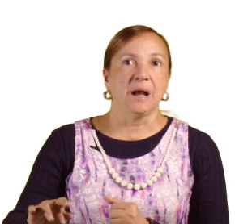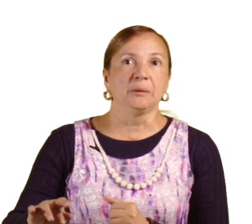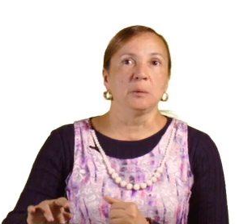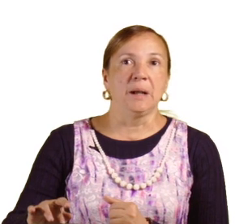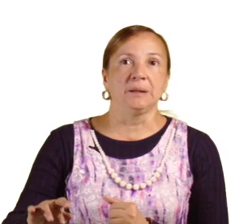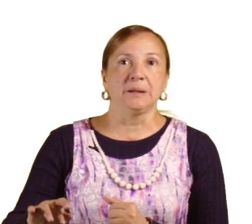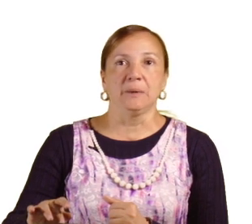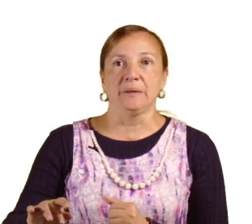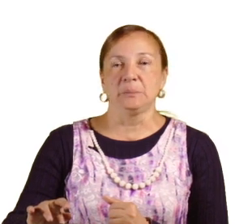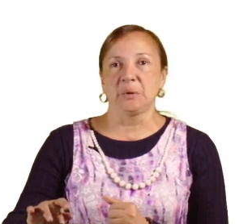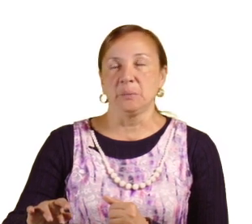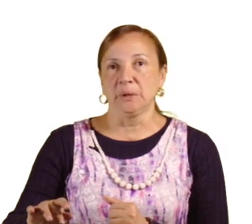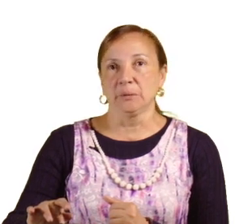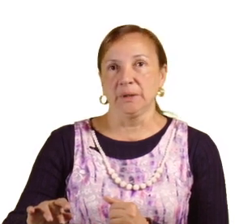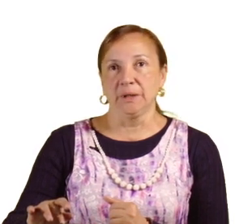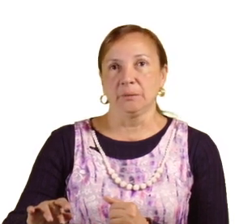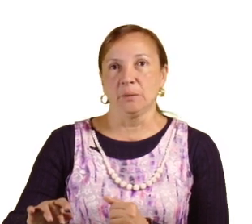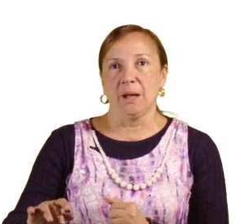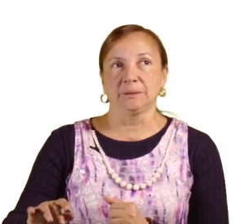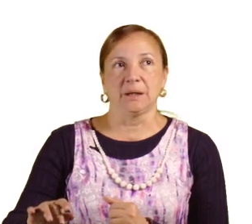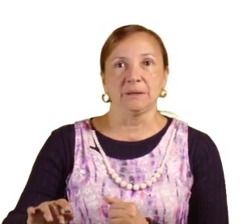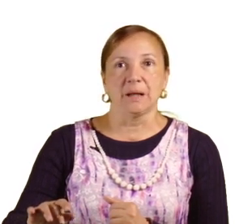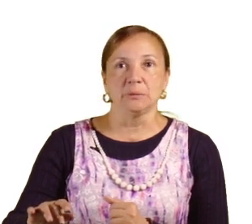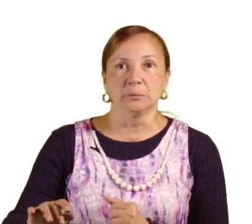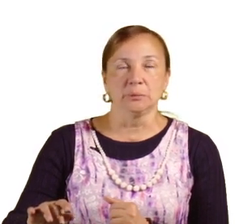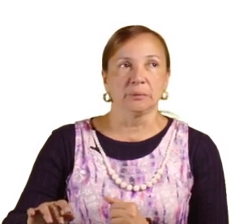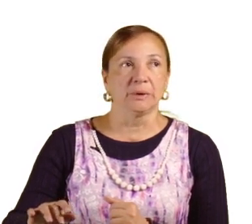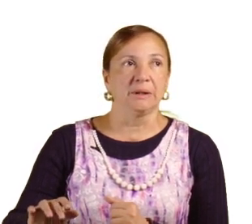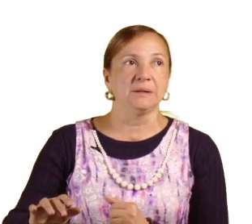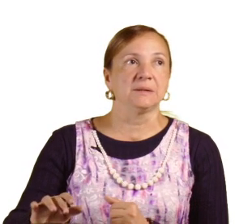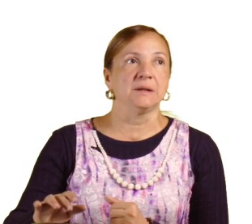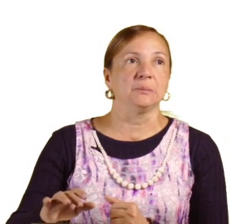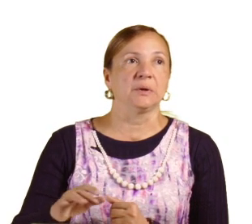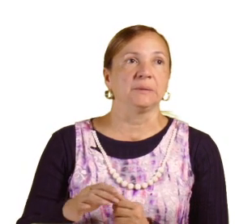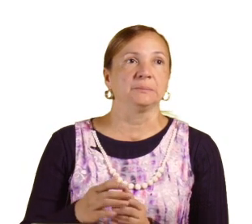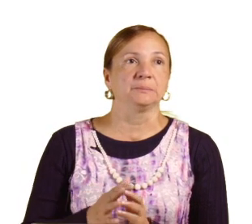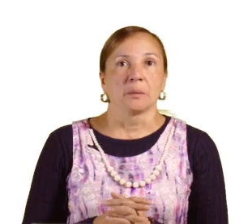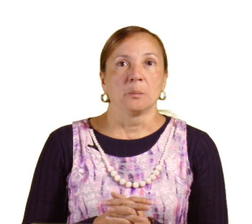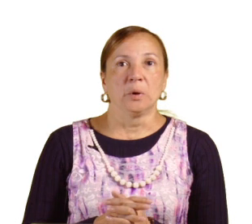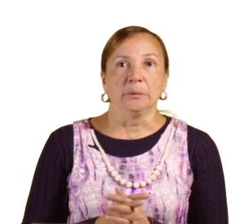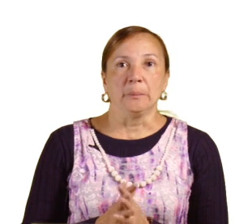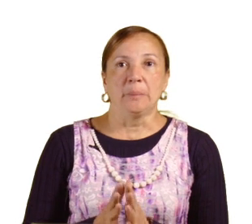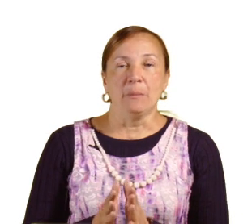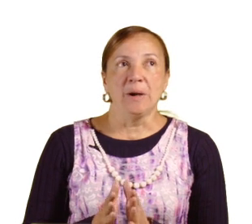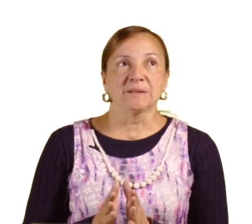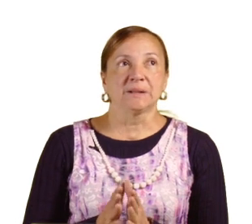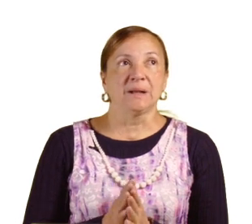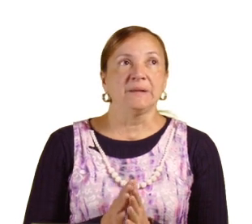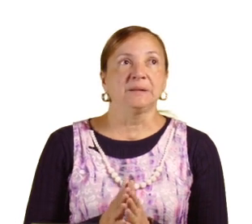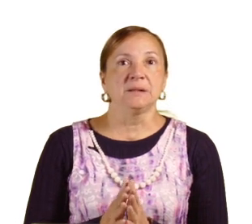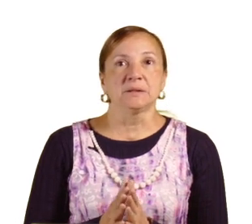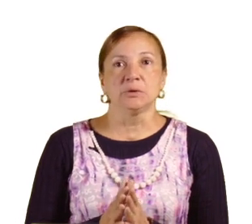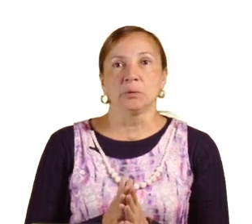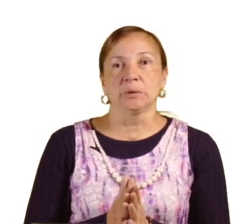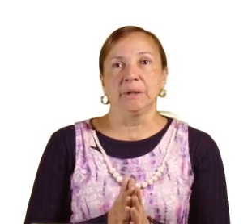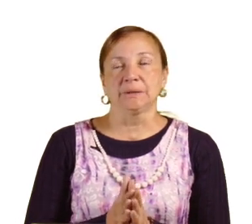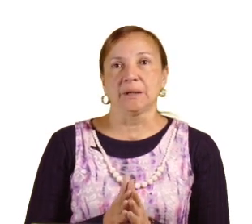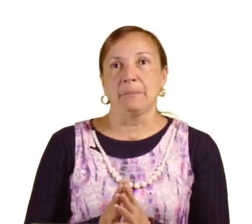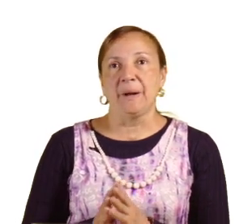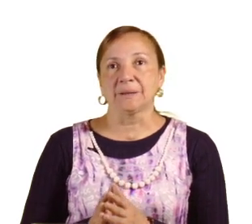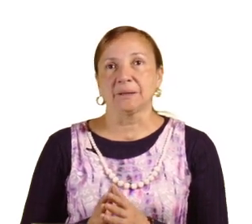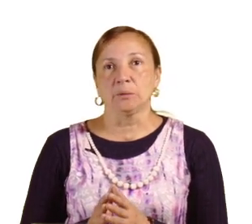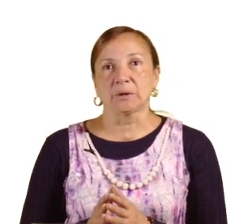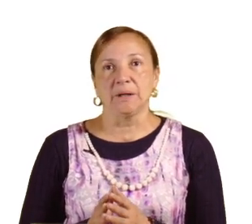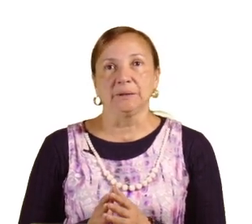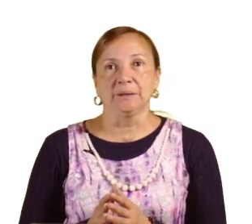es anual y va del 1 de enero al 31 de diciembre. Bueno, vamos a hacer la distinción entre